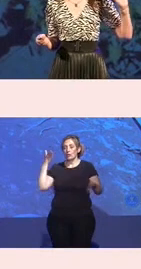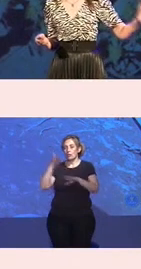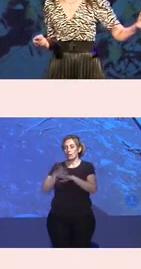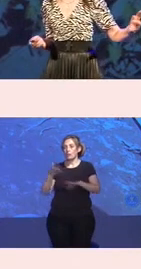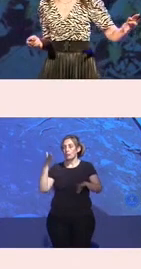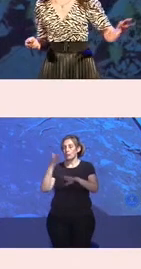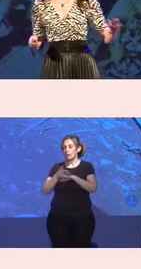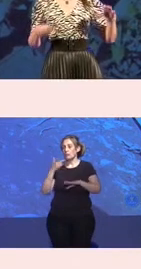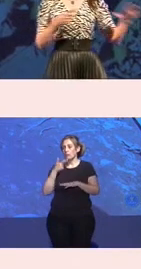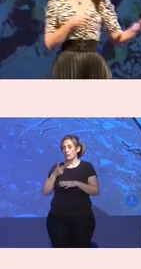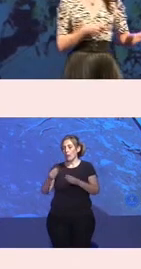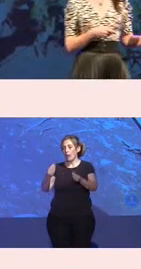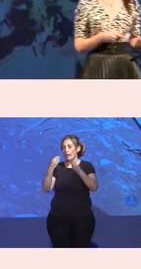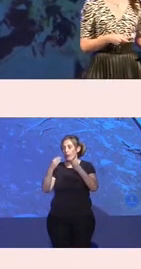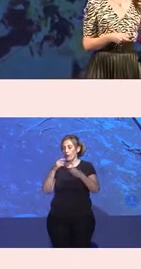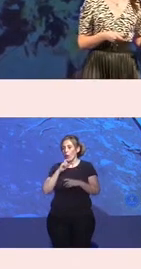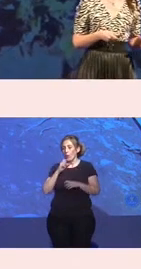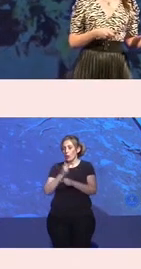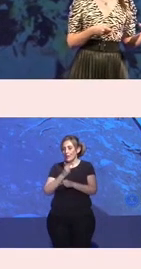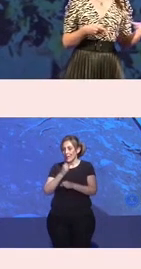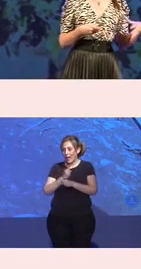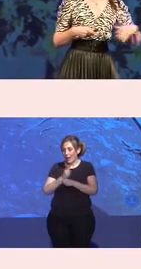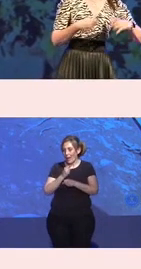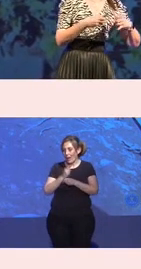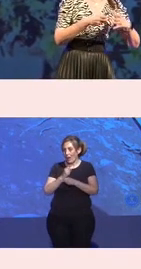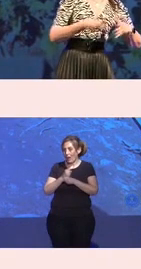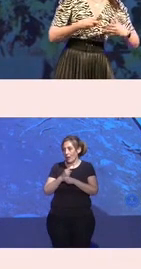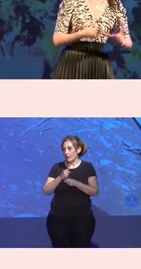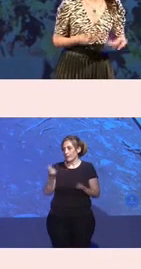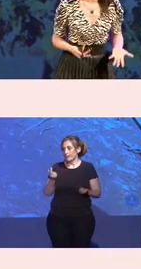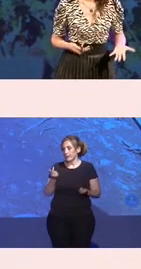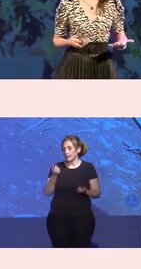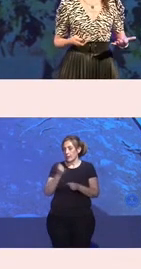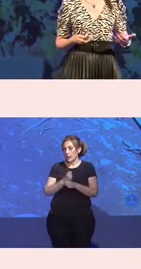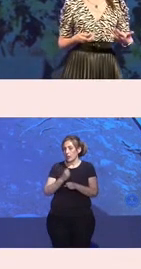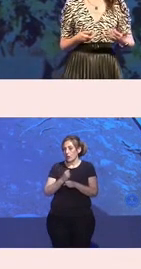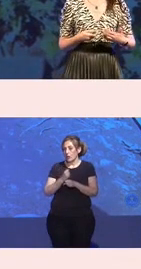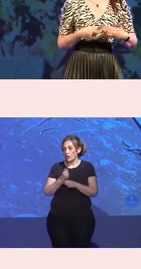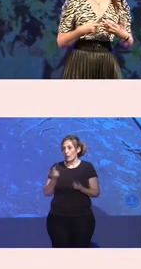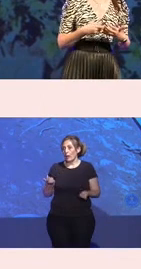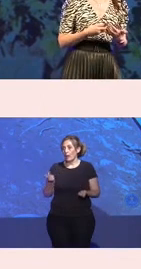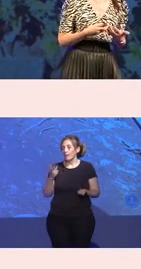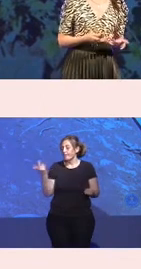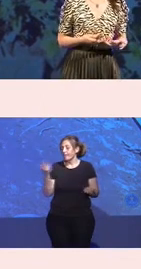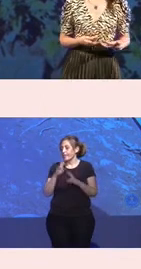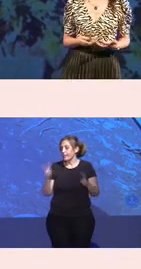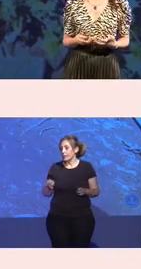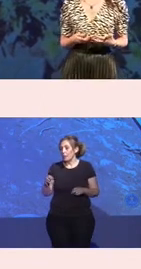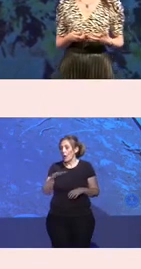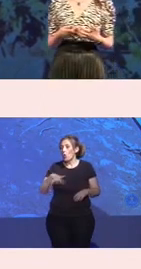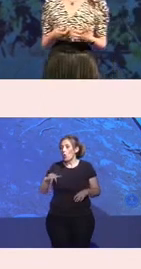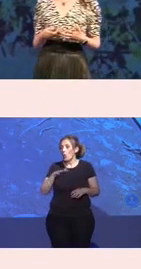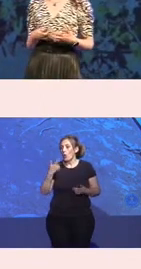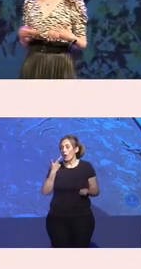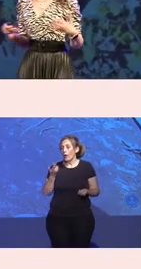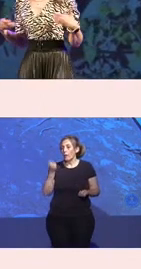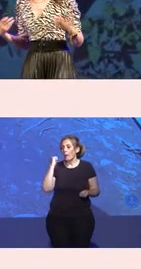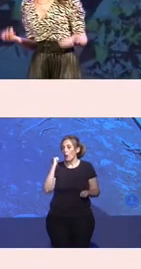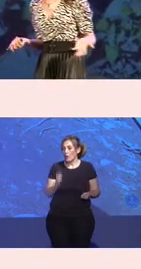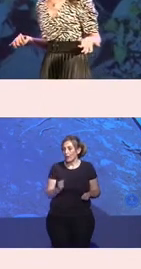granjas para saber cómo tienen que trabajar cuando tienen que trabajar valga la redundancia en el lugar en el que se ha producido un